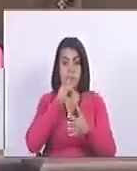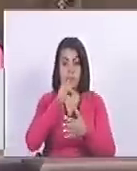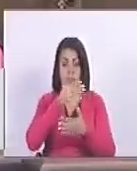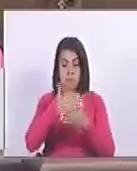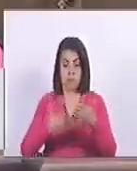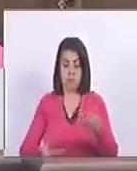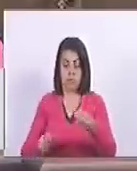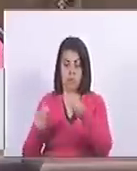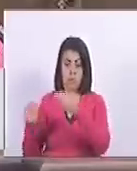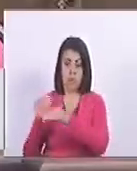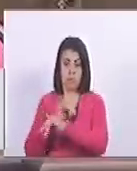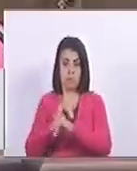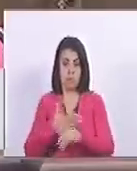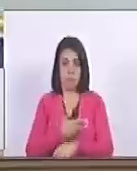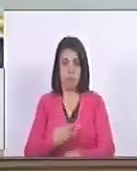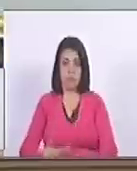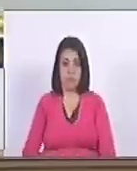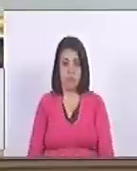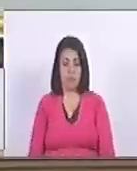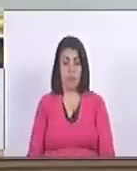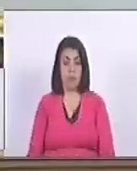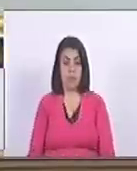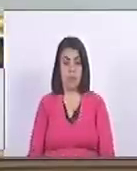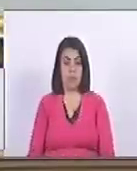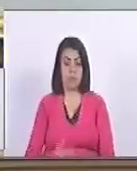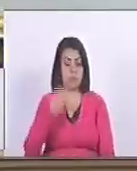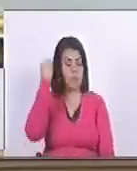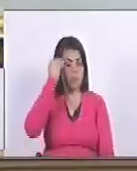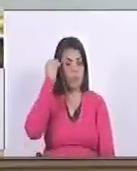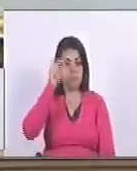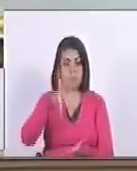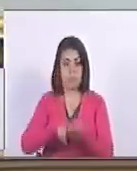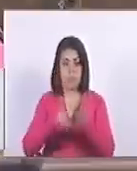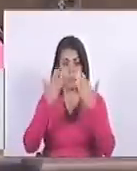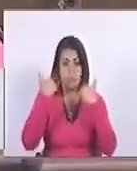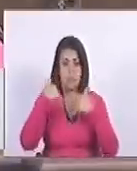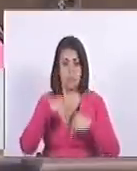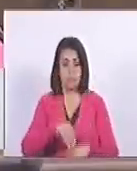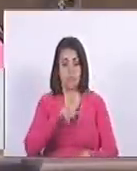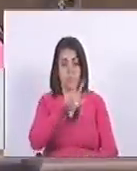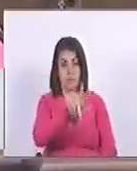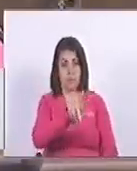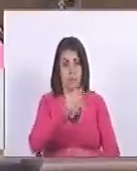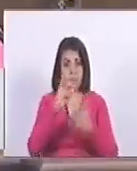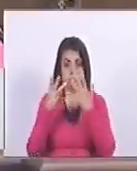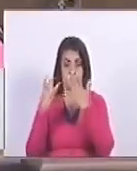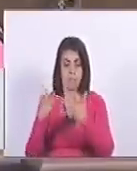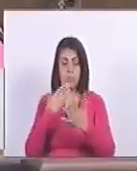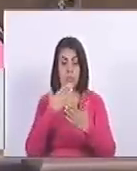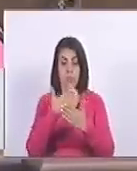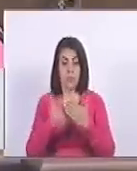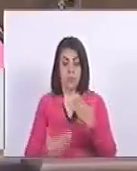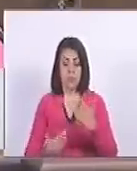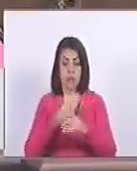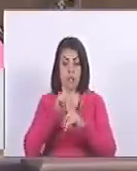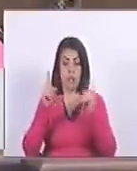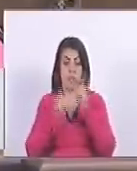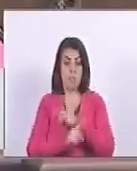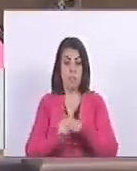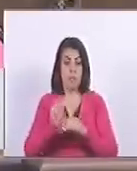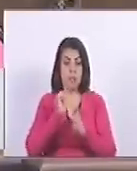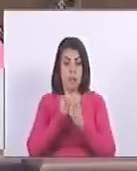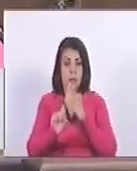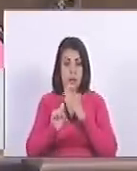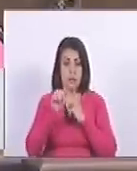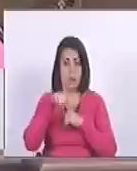o recaudos. Esto, señor presidente. En consideración. Aprobado. Siguiente. 38. Se propone aprobar sin modificación